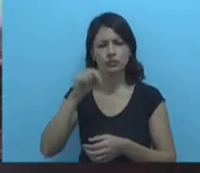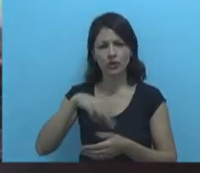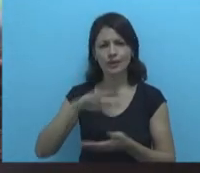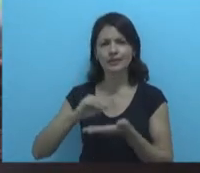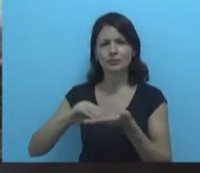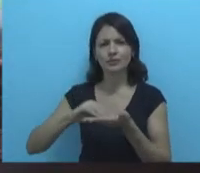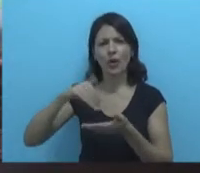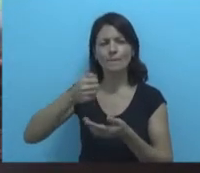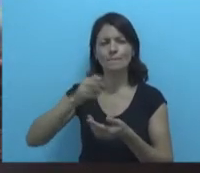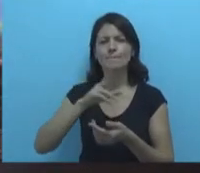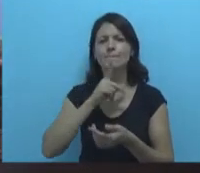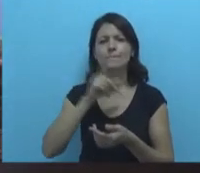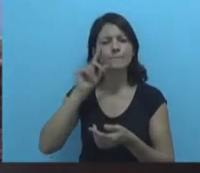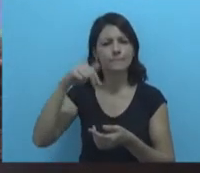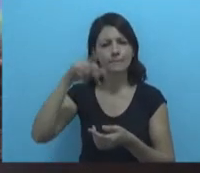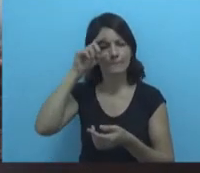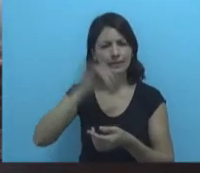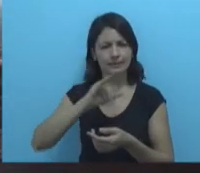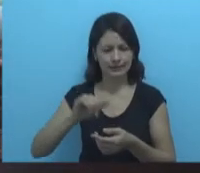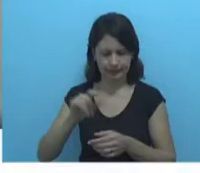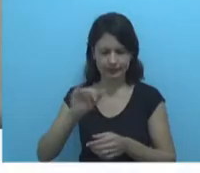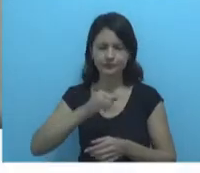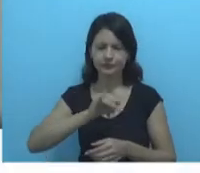el diputado Martínez, aprobado.